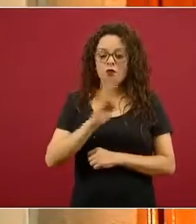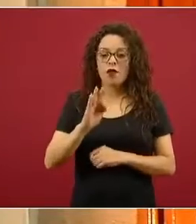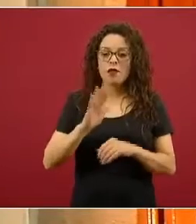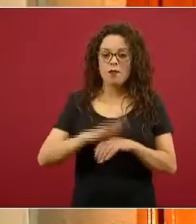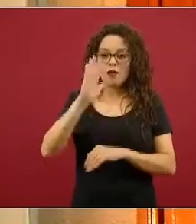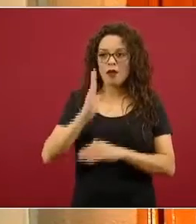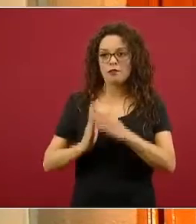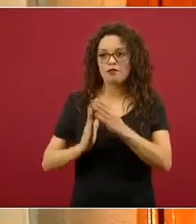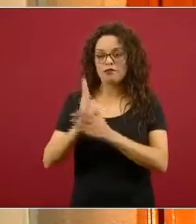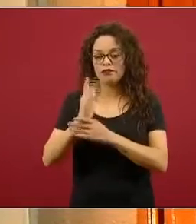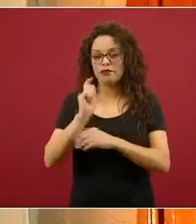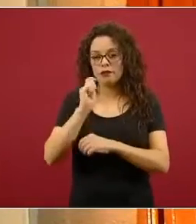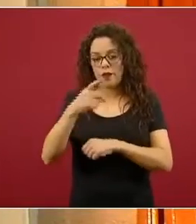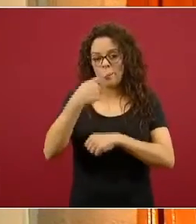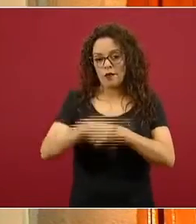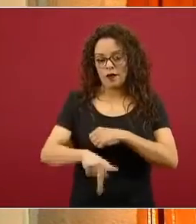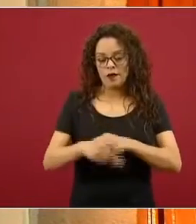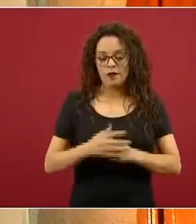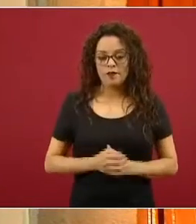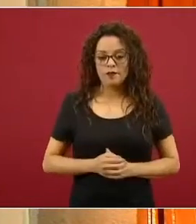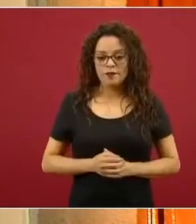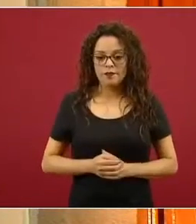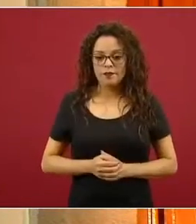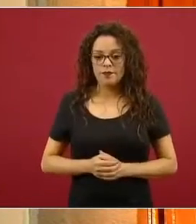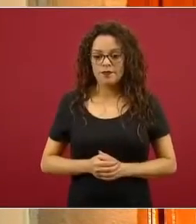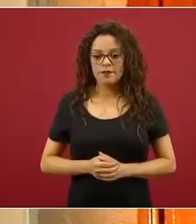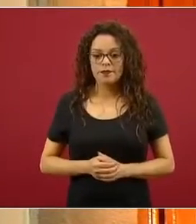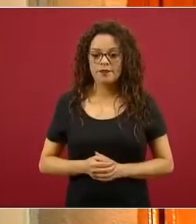riesgo máximo. La siguiente, por favor.